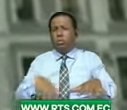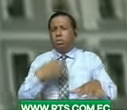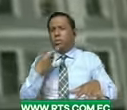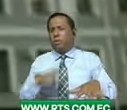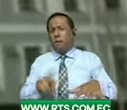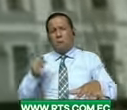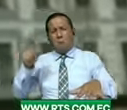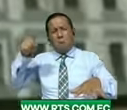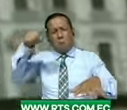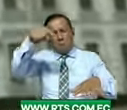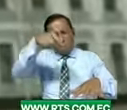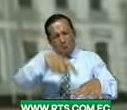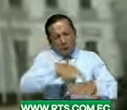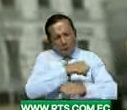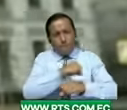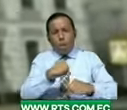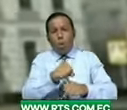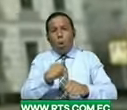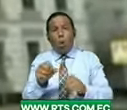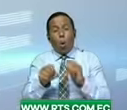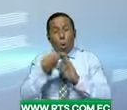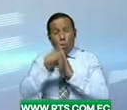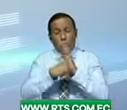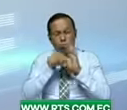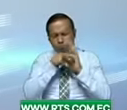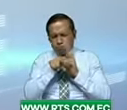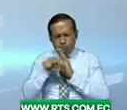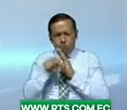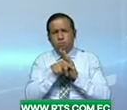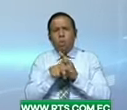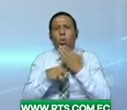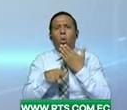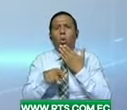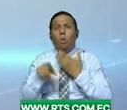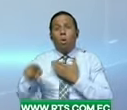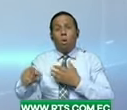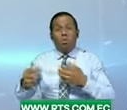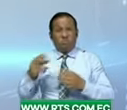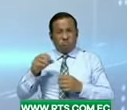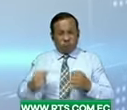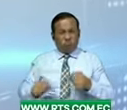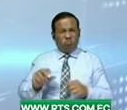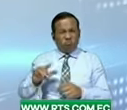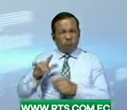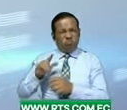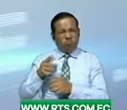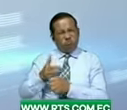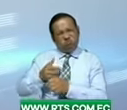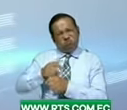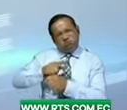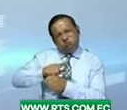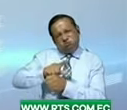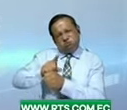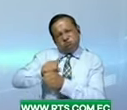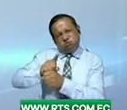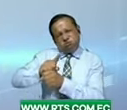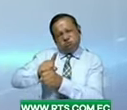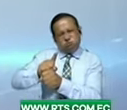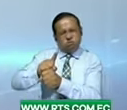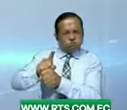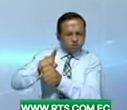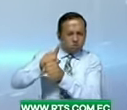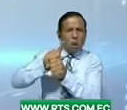videos aficionados mostraron cómo un tanque ruso se desvió para aplastar un vehículo en marcha. Los líderes de la OTAN decidieron